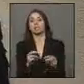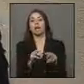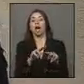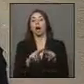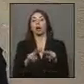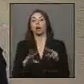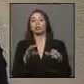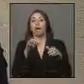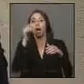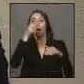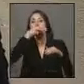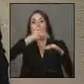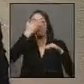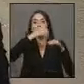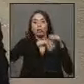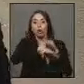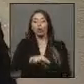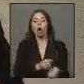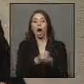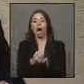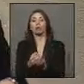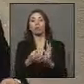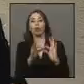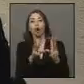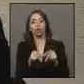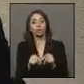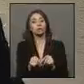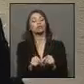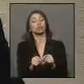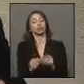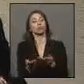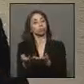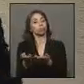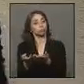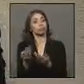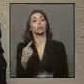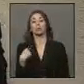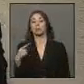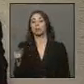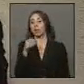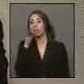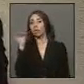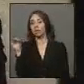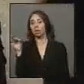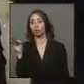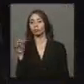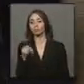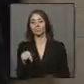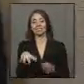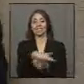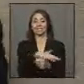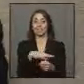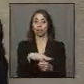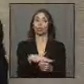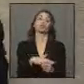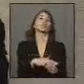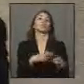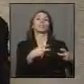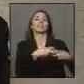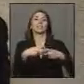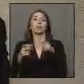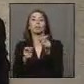ayudado particularmente a organizaciones y ha estado detrás de esta situación. Le quiero decir que en esta situación los